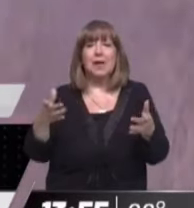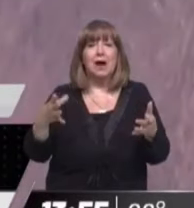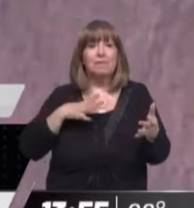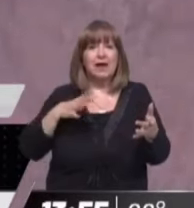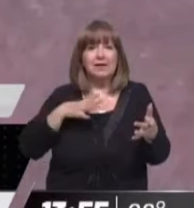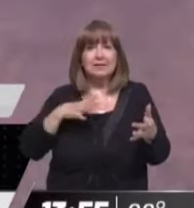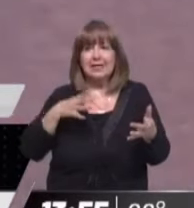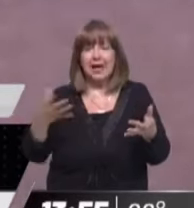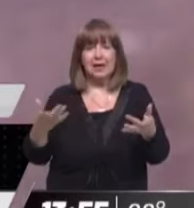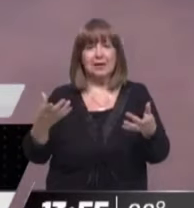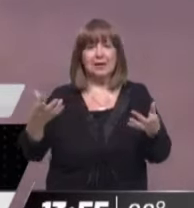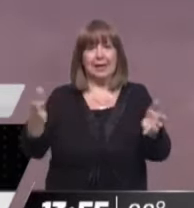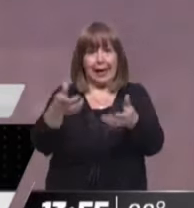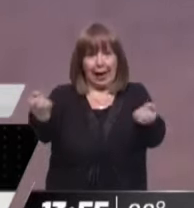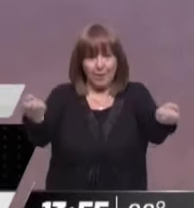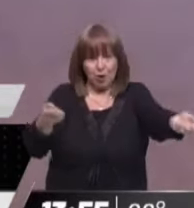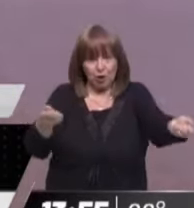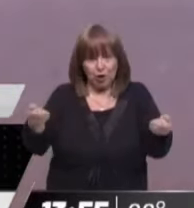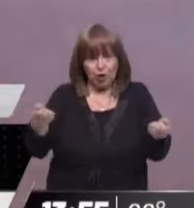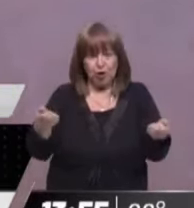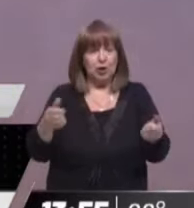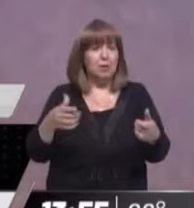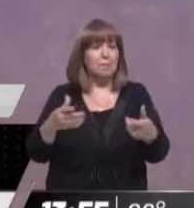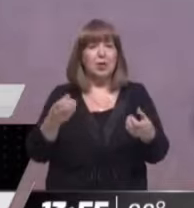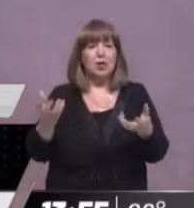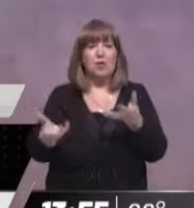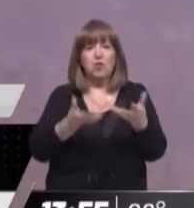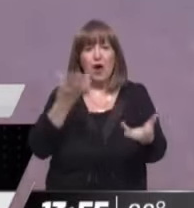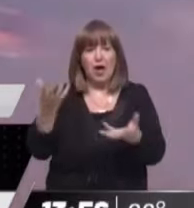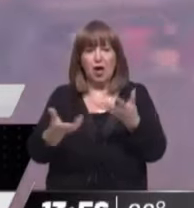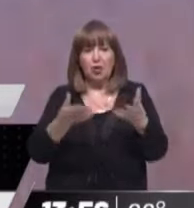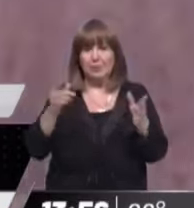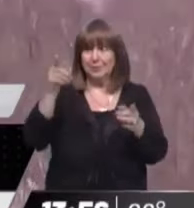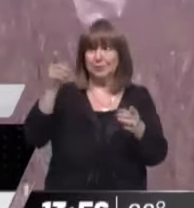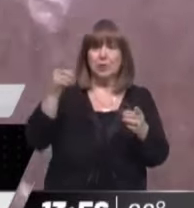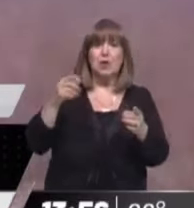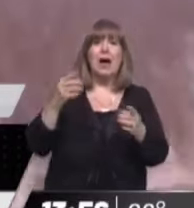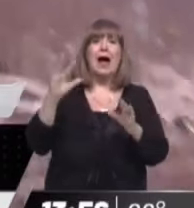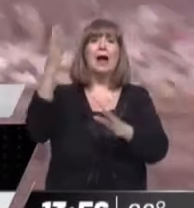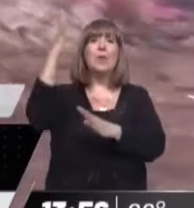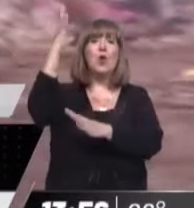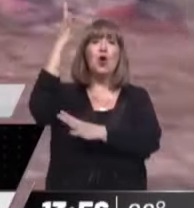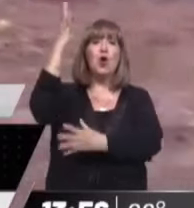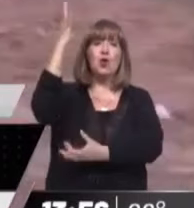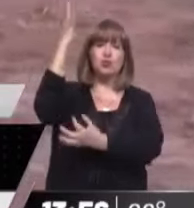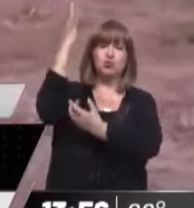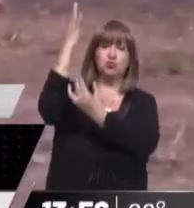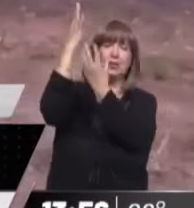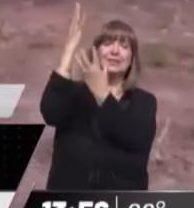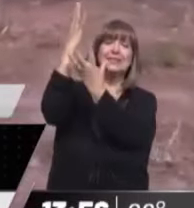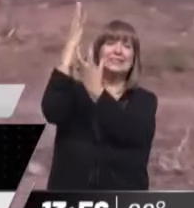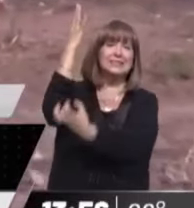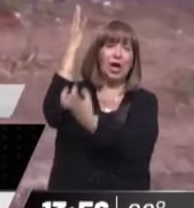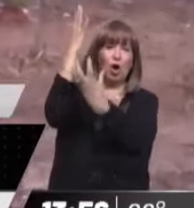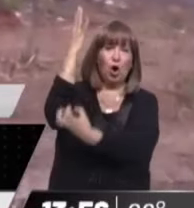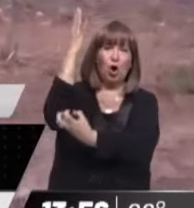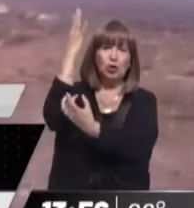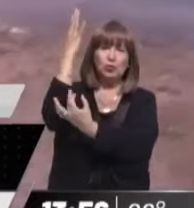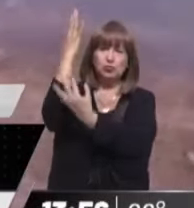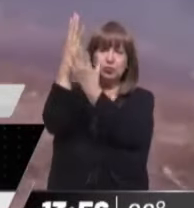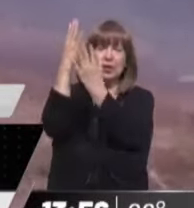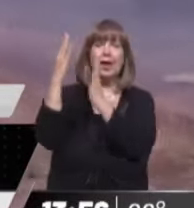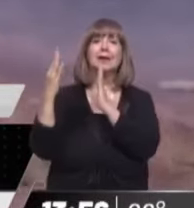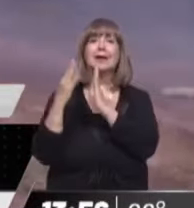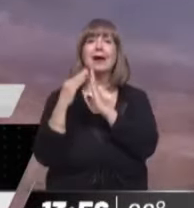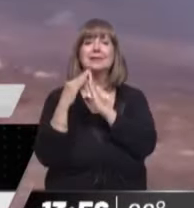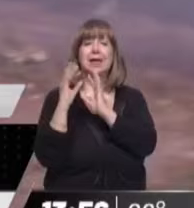han empezado a trabajar porque el fuego empezó a tomar los árboles secos que están al lado de la vivienda que